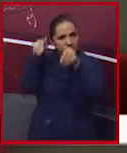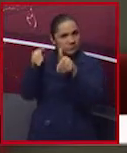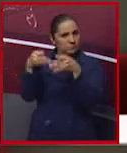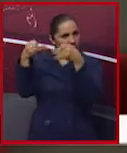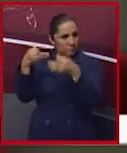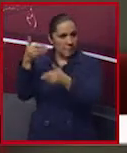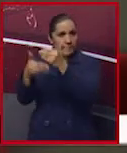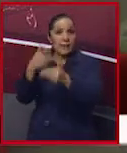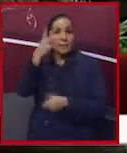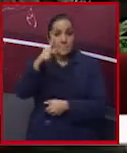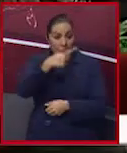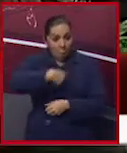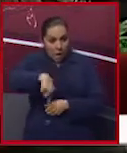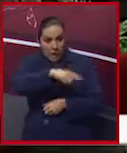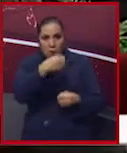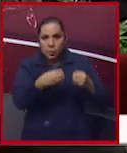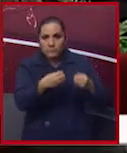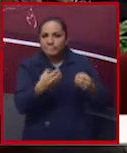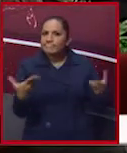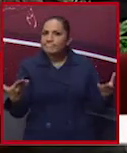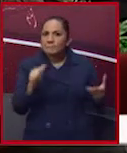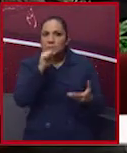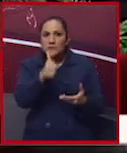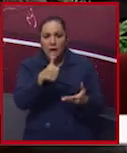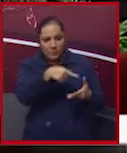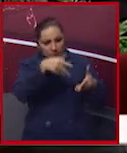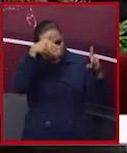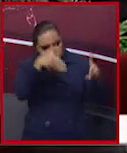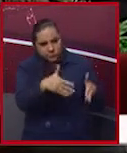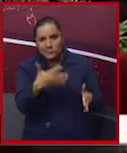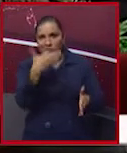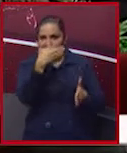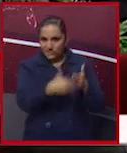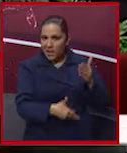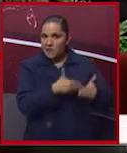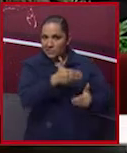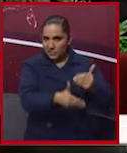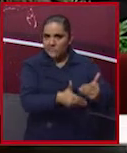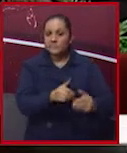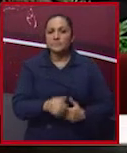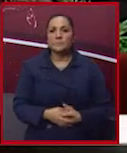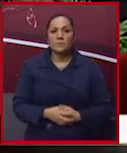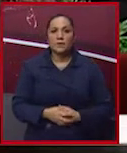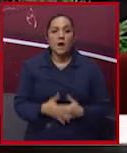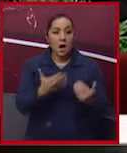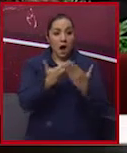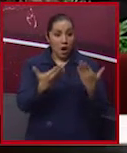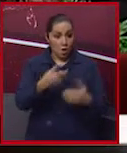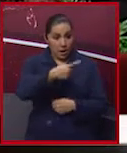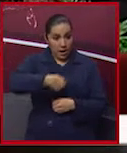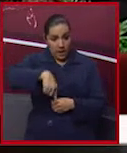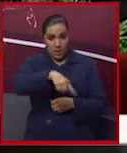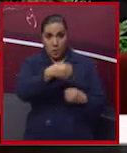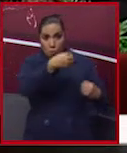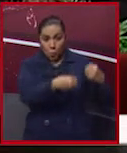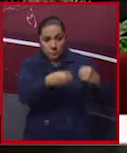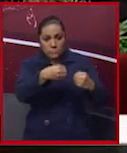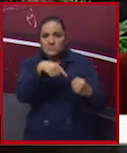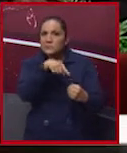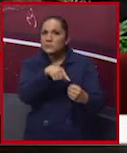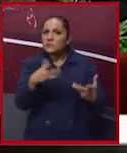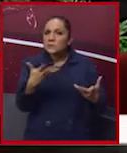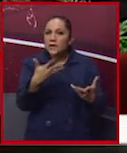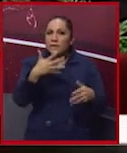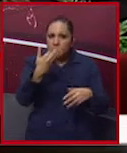Judicial. El judicial fue un poder que se nos fue quedando ahí, al menos aquí en México se nos fue quedando de lado en